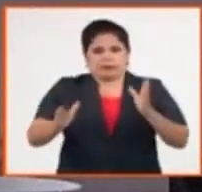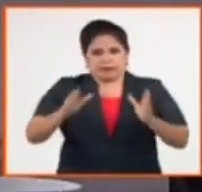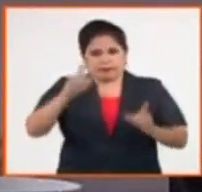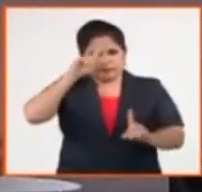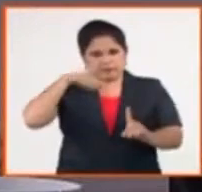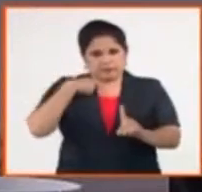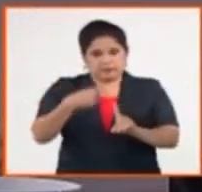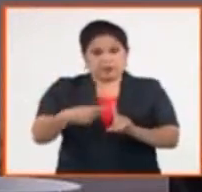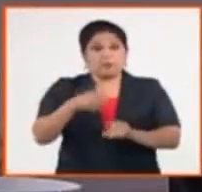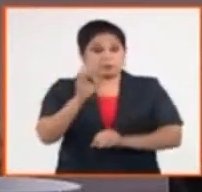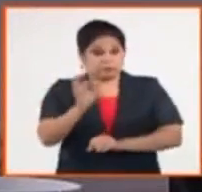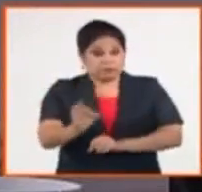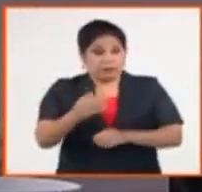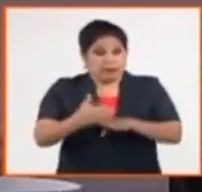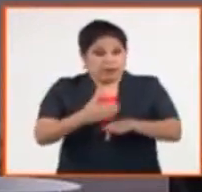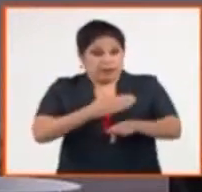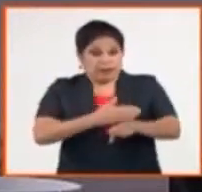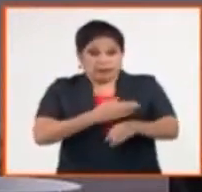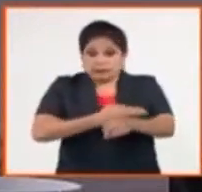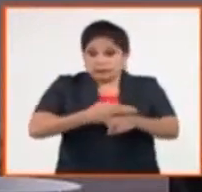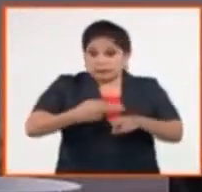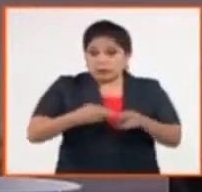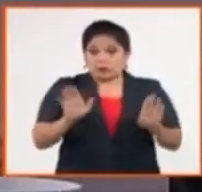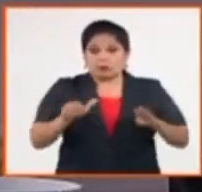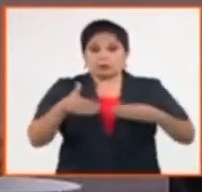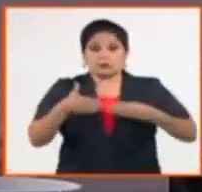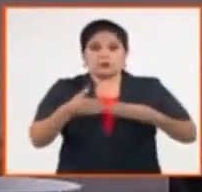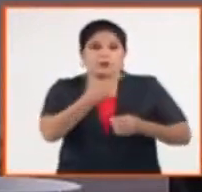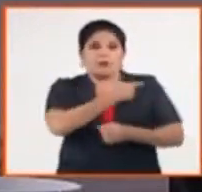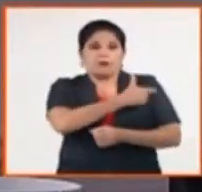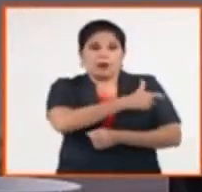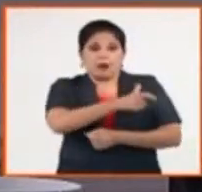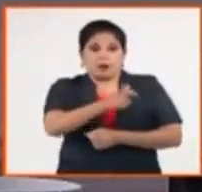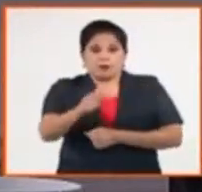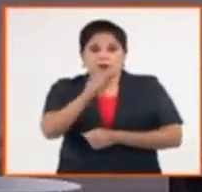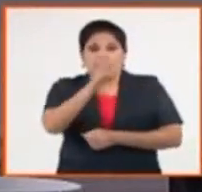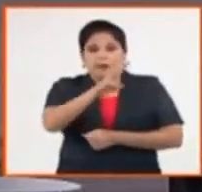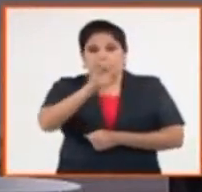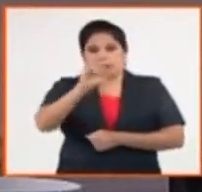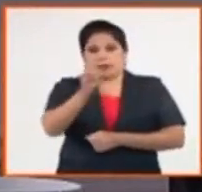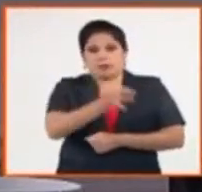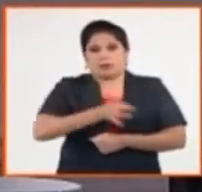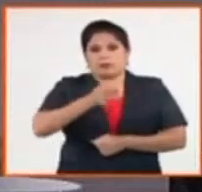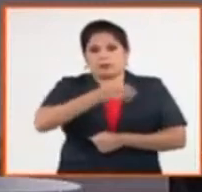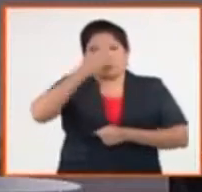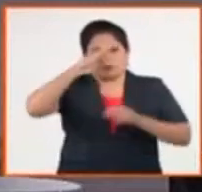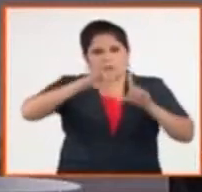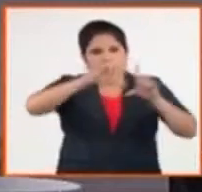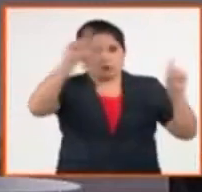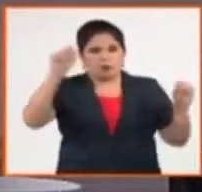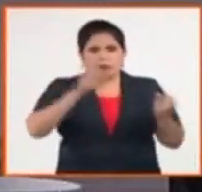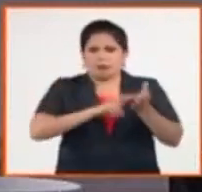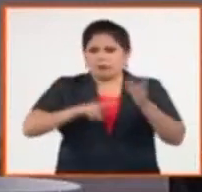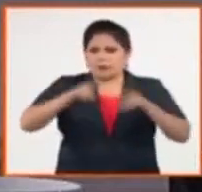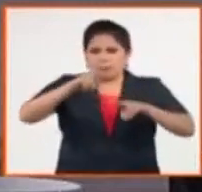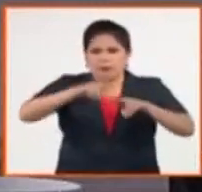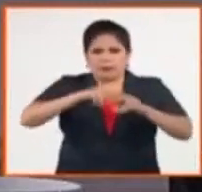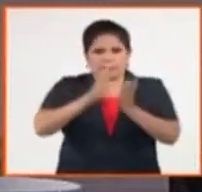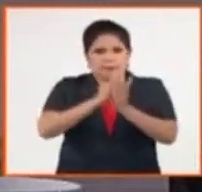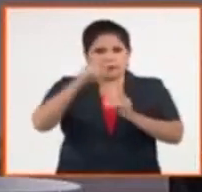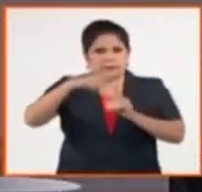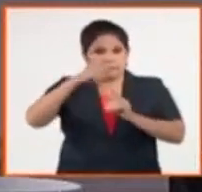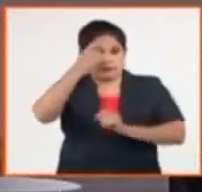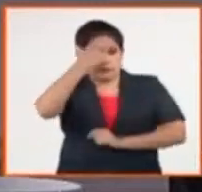Efectivamente, tenemos como antecedente el haber concluido la vacunación en 36 municipios del país de las provincias La Habana, Matanzas, Ciego de